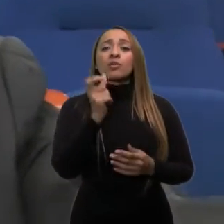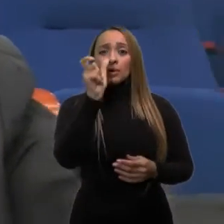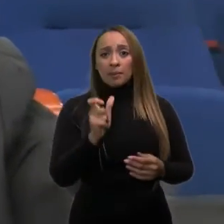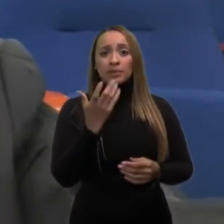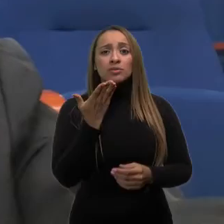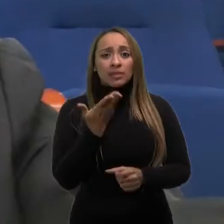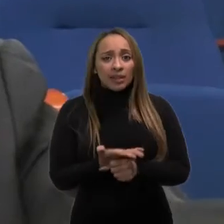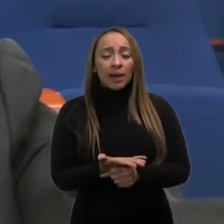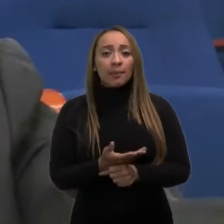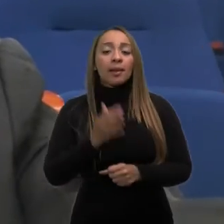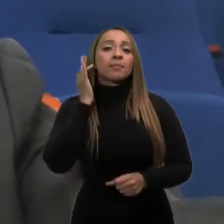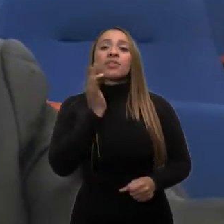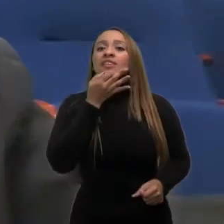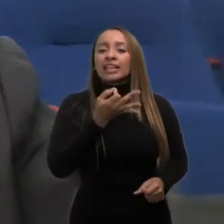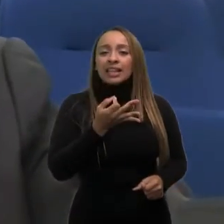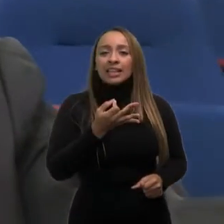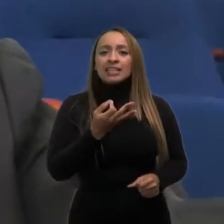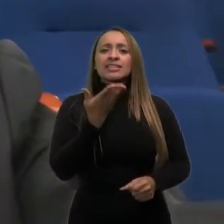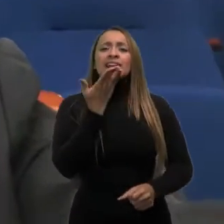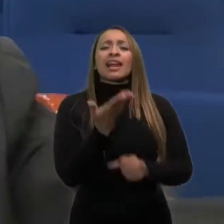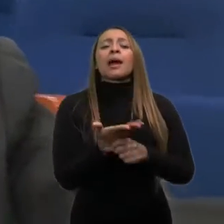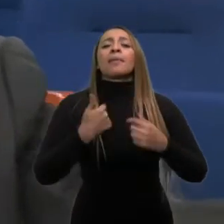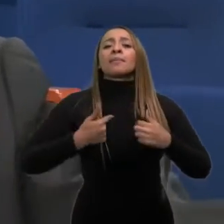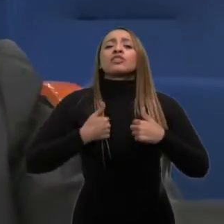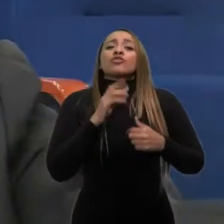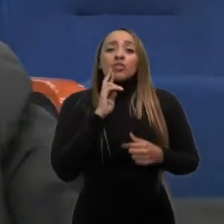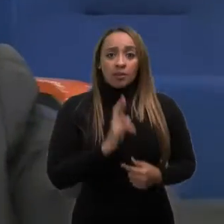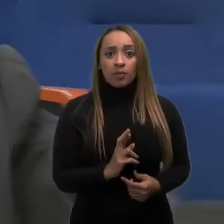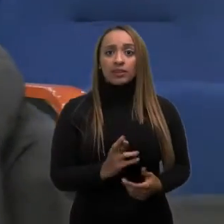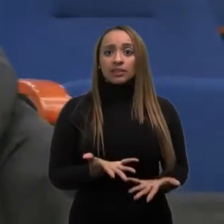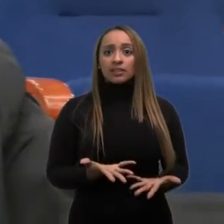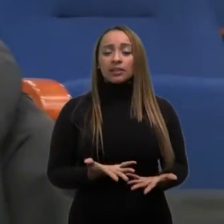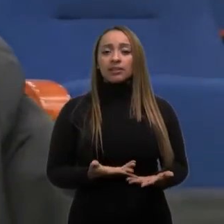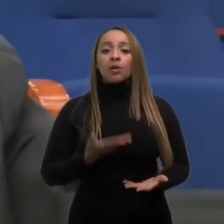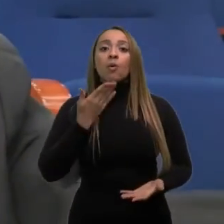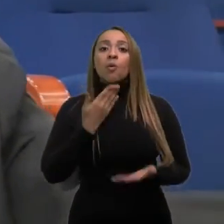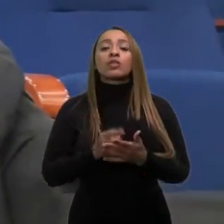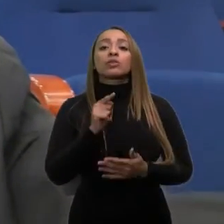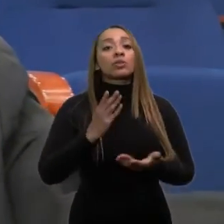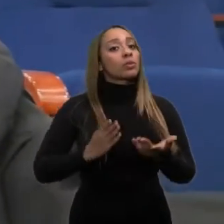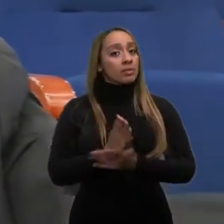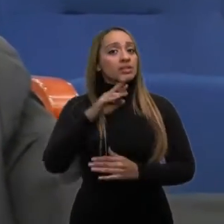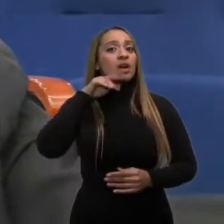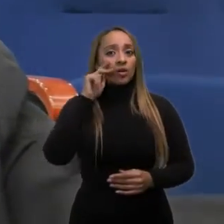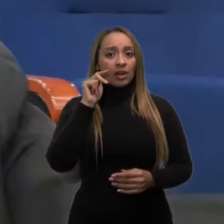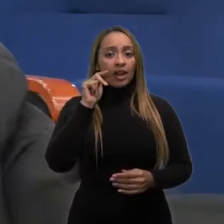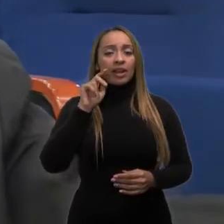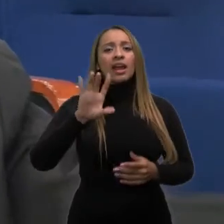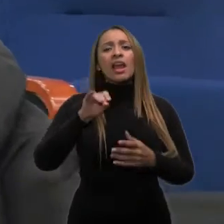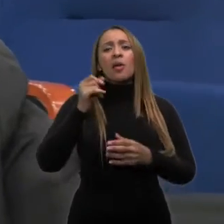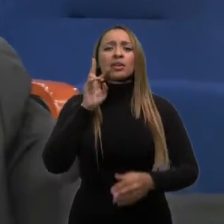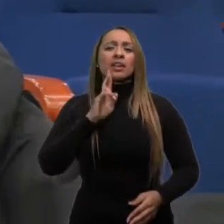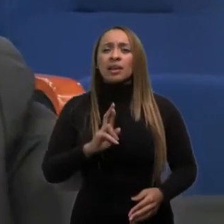porque el profeta dijo en Jeremías 33, clama a mí y yo te responderé. Alguien que empieza a orar, empieza a encontrar